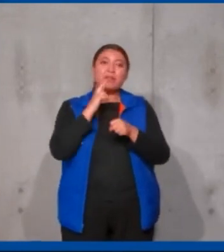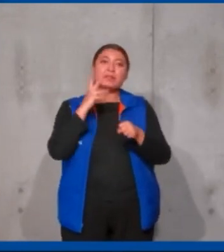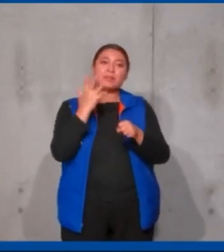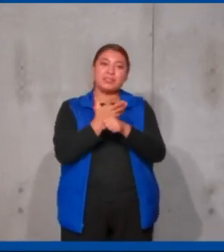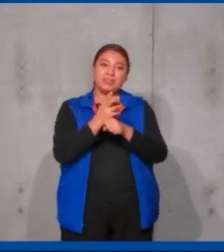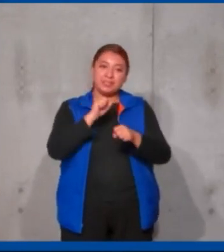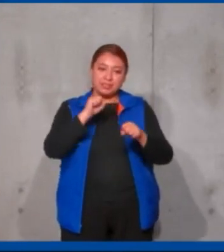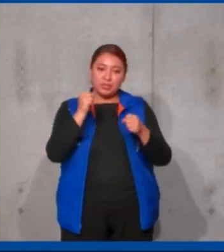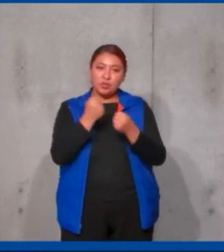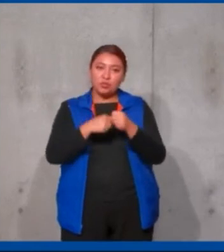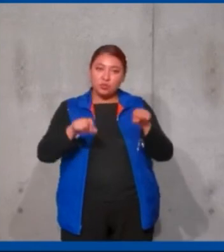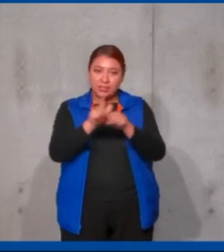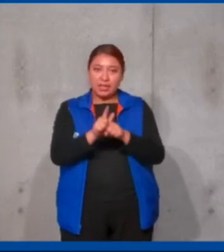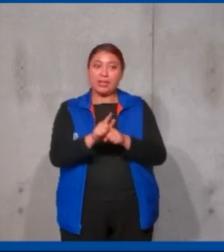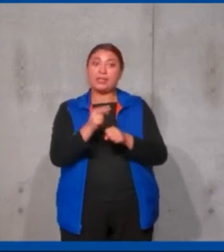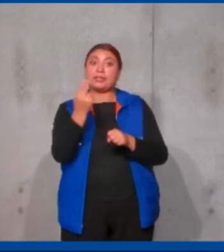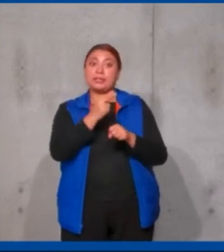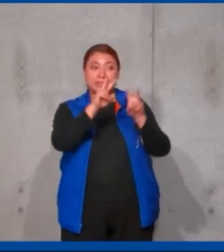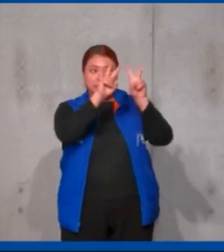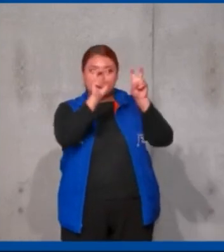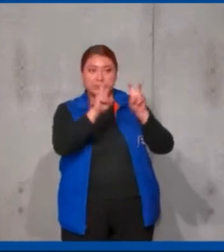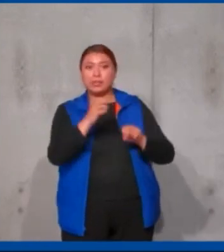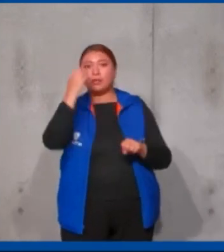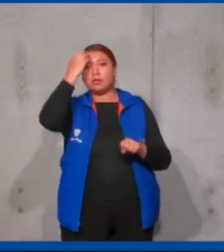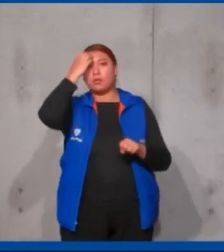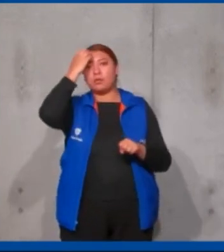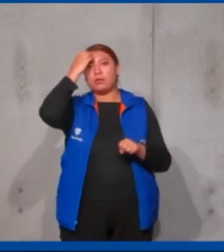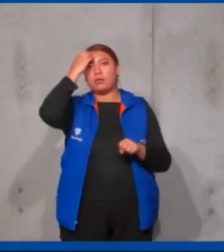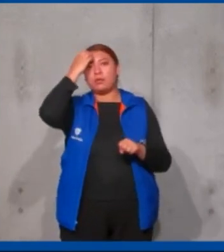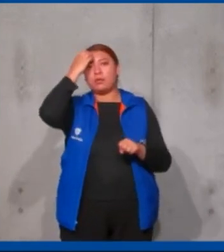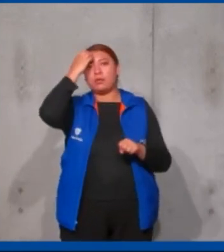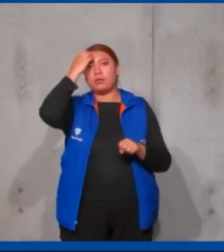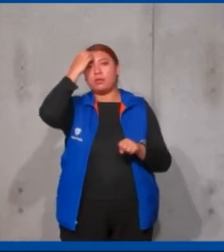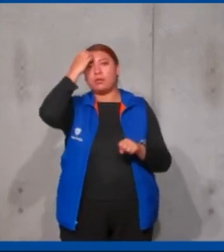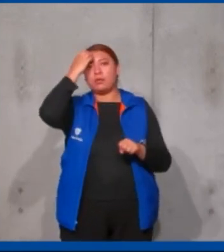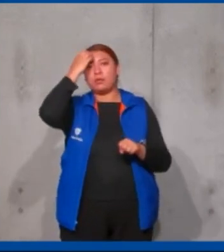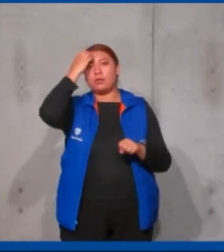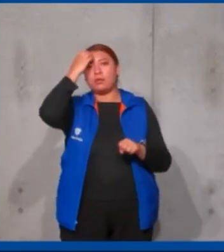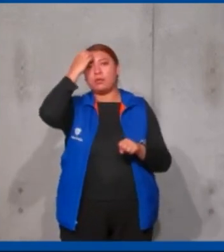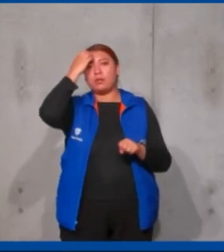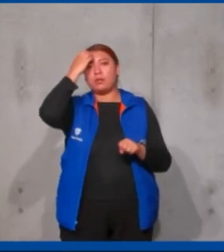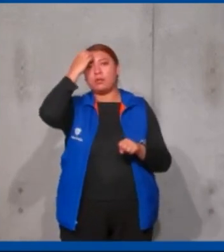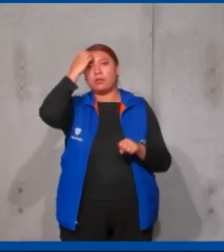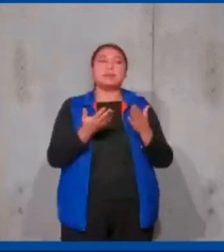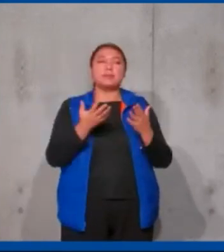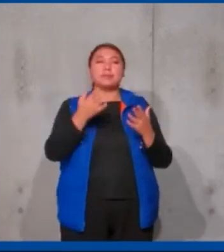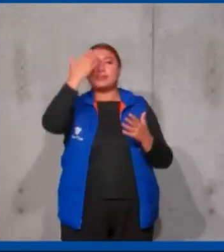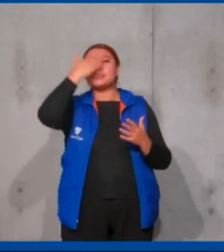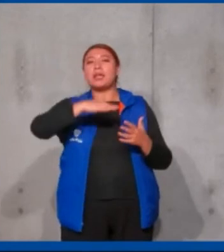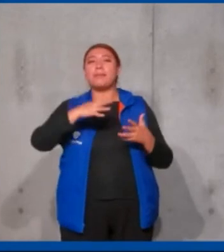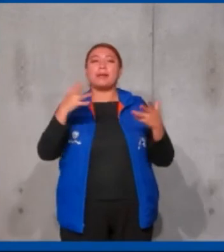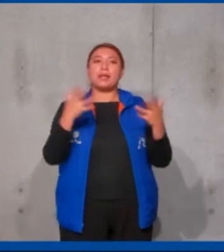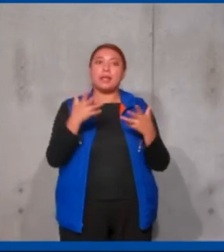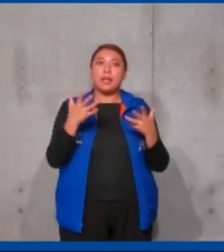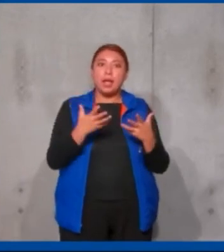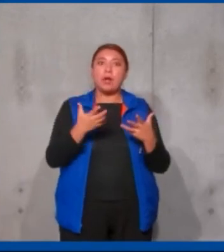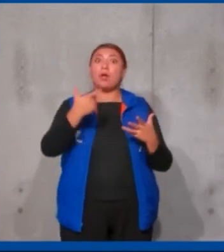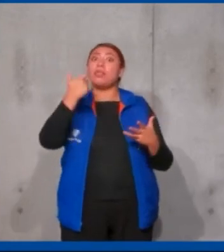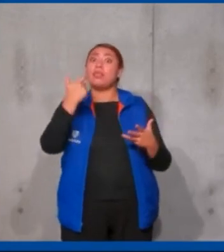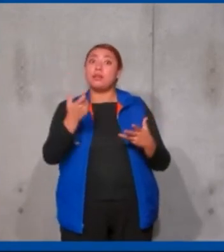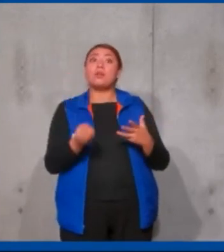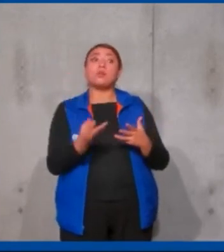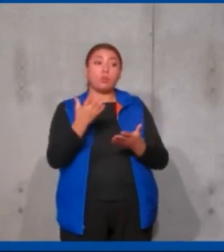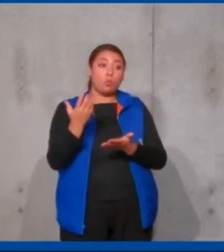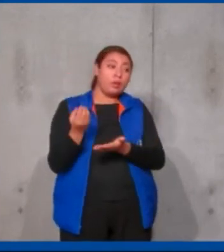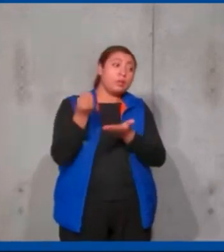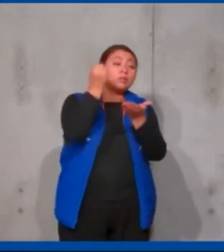responsabilidad social. Si yo conozco estos temas, puedo ser mucho más estratégico en mis acciones y puedo tener claro el